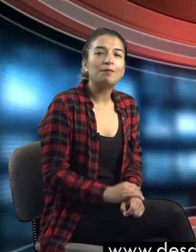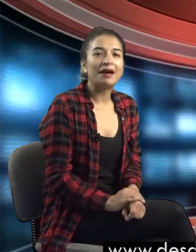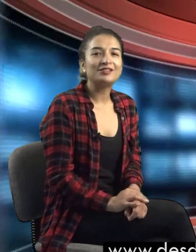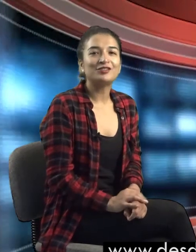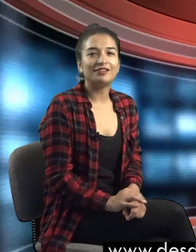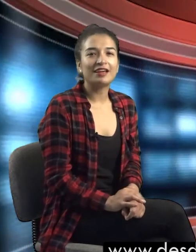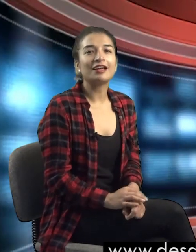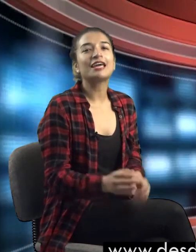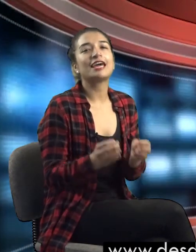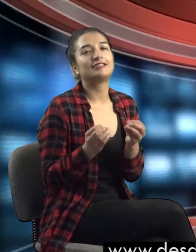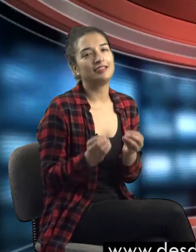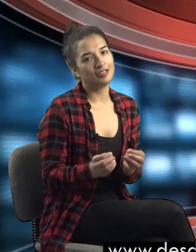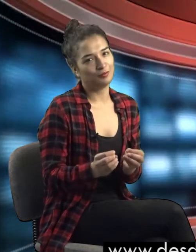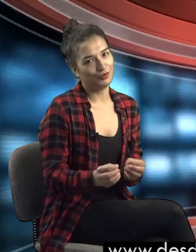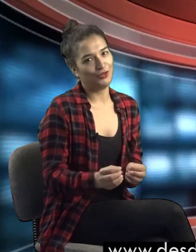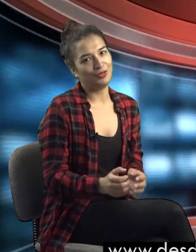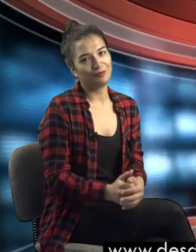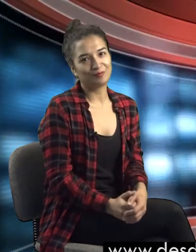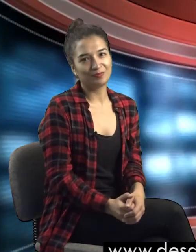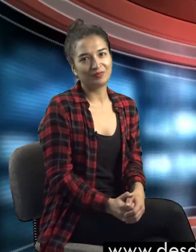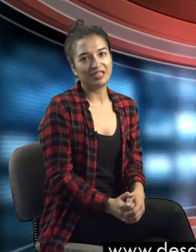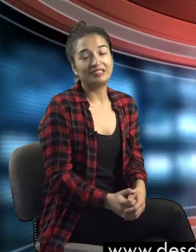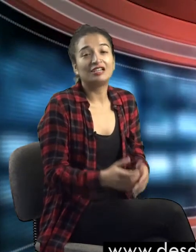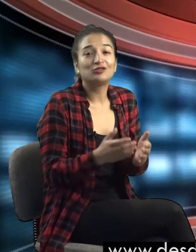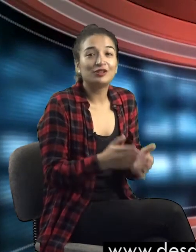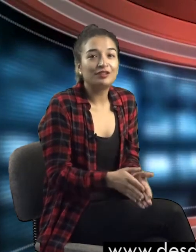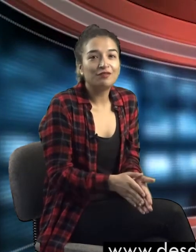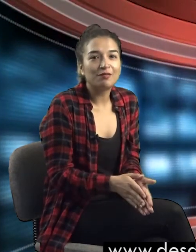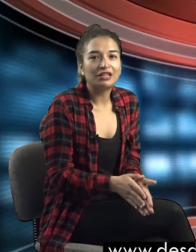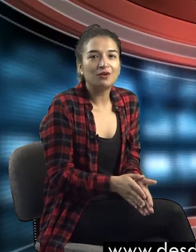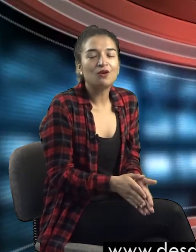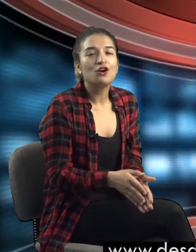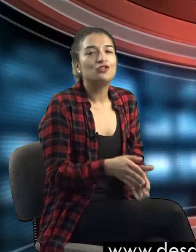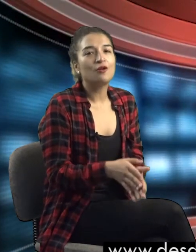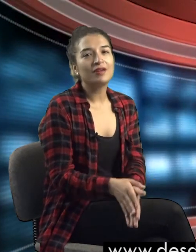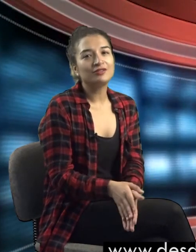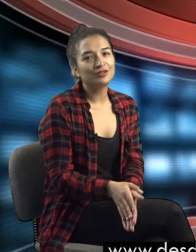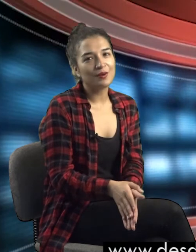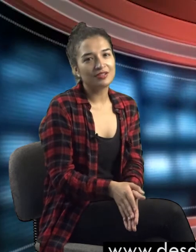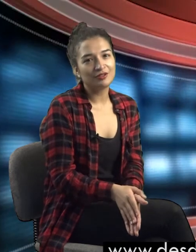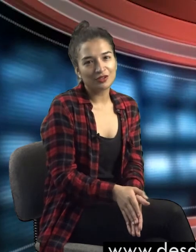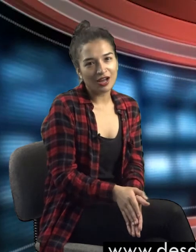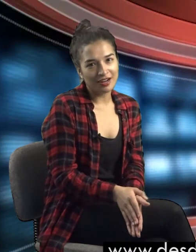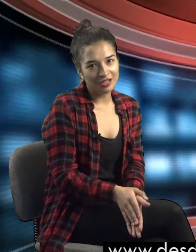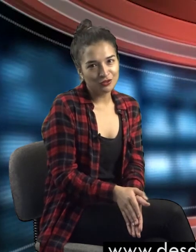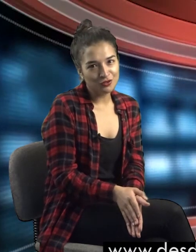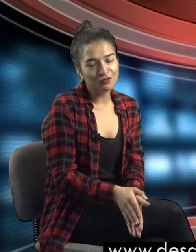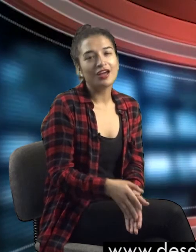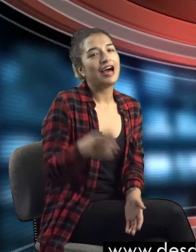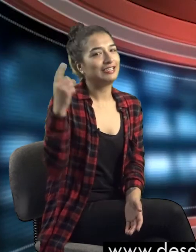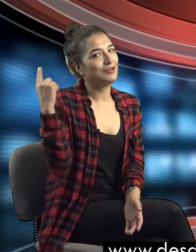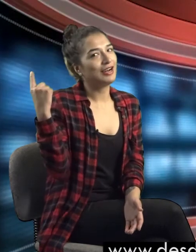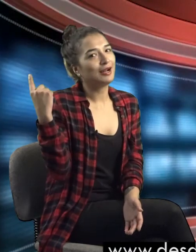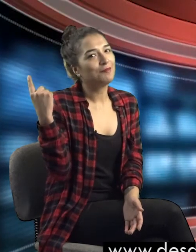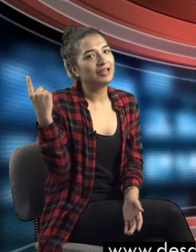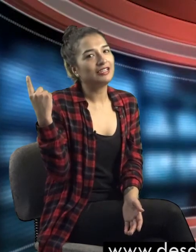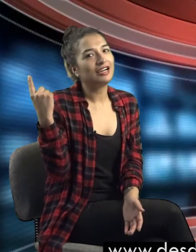y ancho del país nos indican que sí es posible. Si les gustó este informativo, no olviden suscribirse a nuestro canal de YouTube,